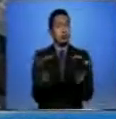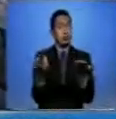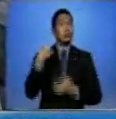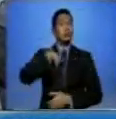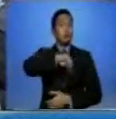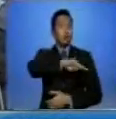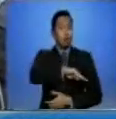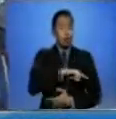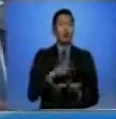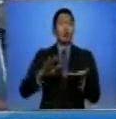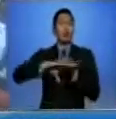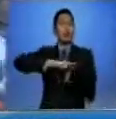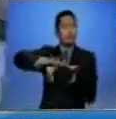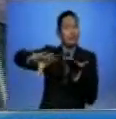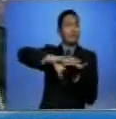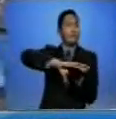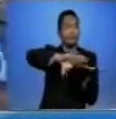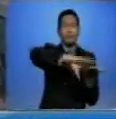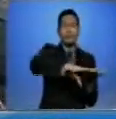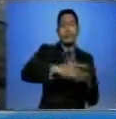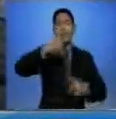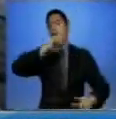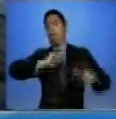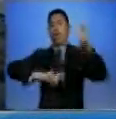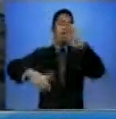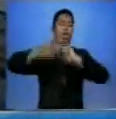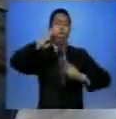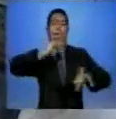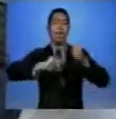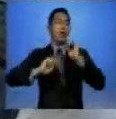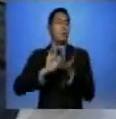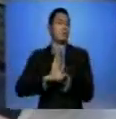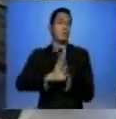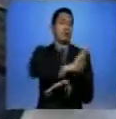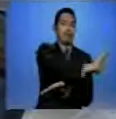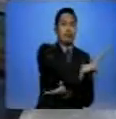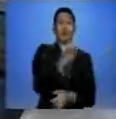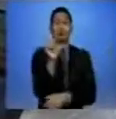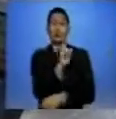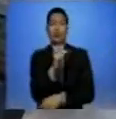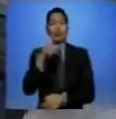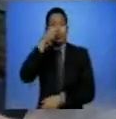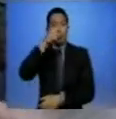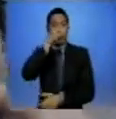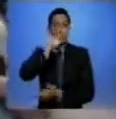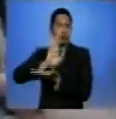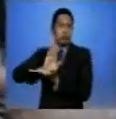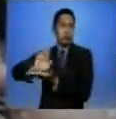erradicar no solamente, como lo reitero, el consumo de drogas, sino también de alcohol.